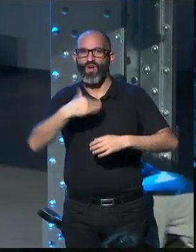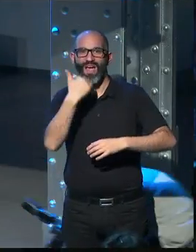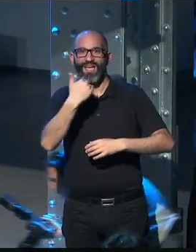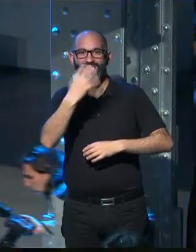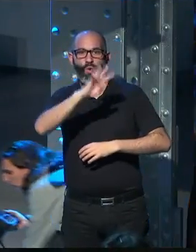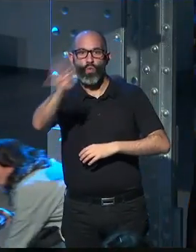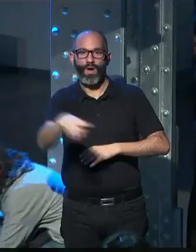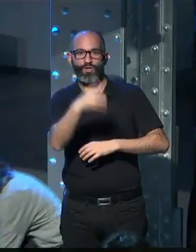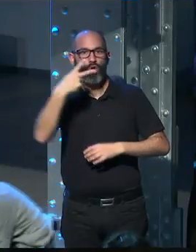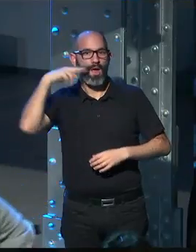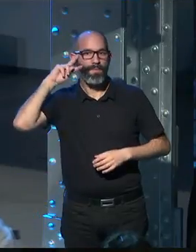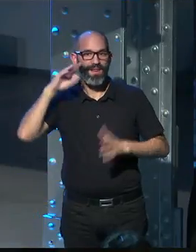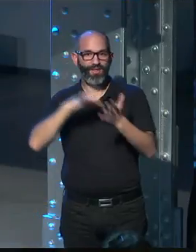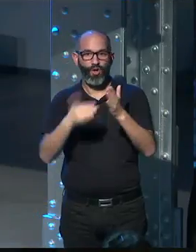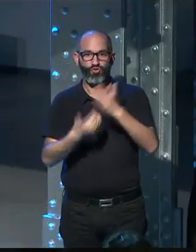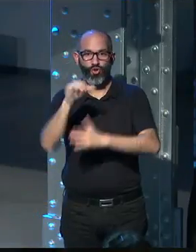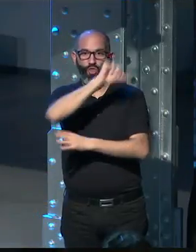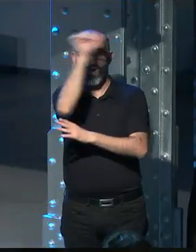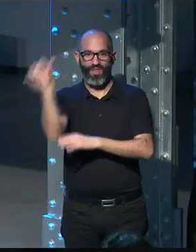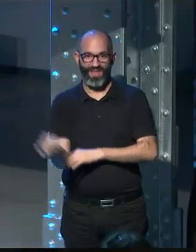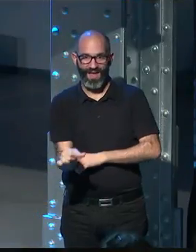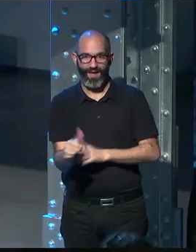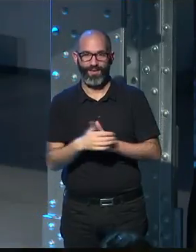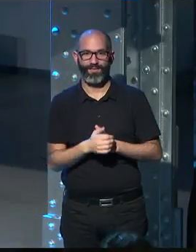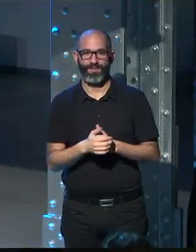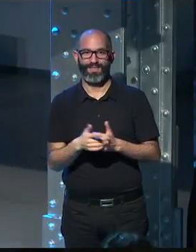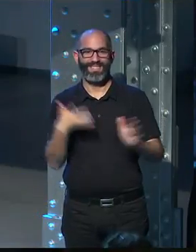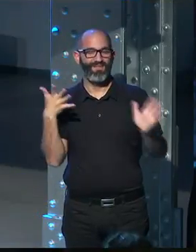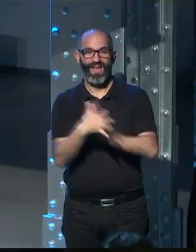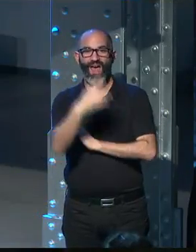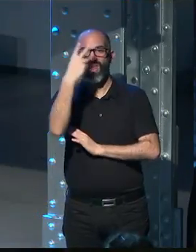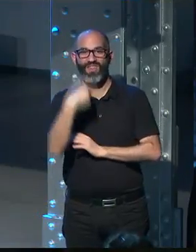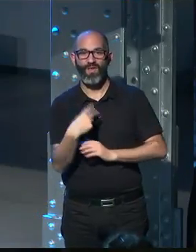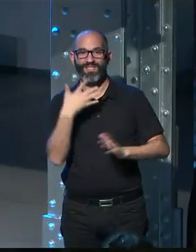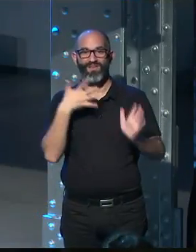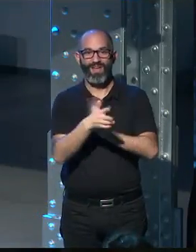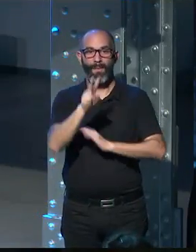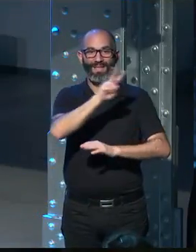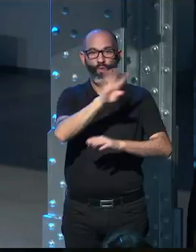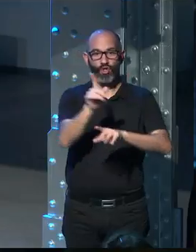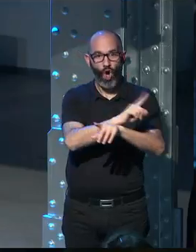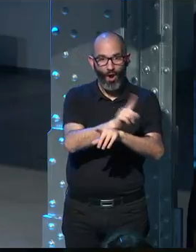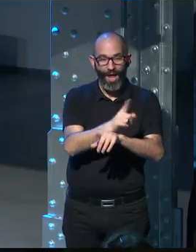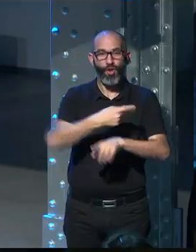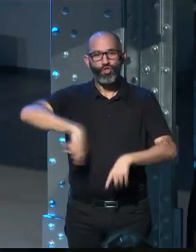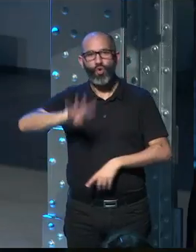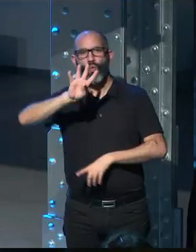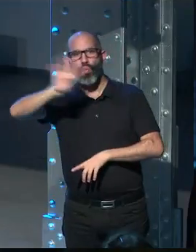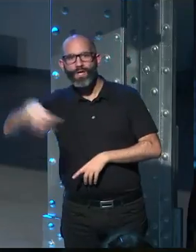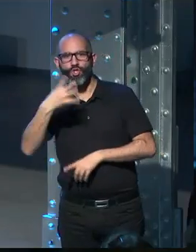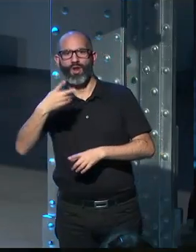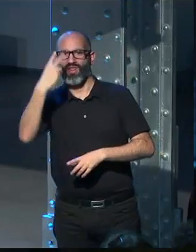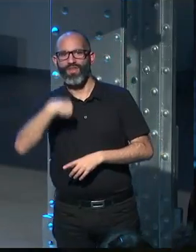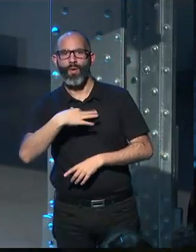horas de nuestra experiencia consciente de vigilia al día del mundo. O sea, ciegos a la mayor parte del espacio visual durante un